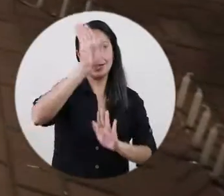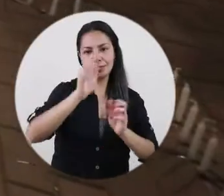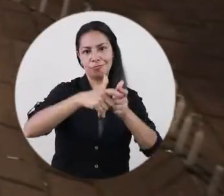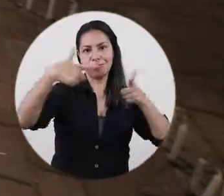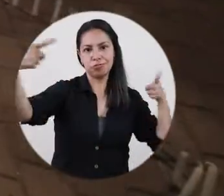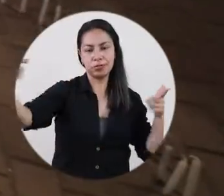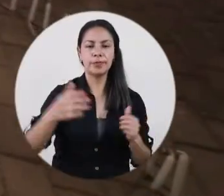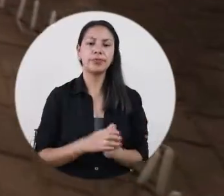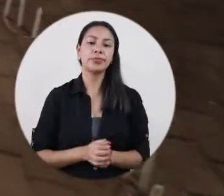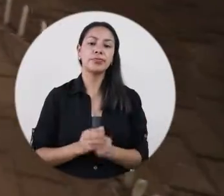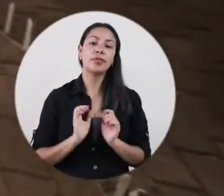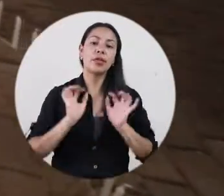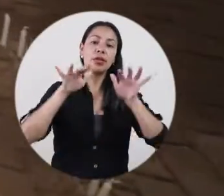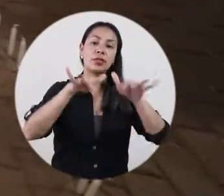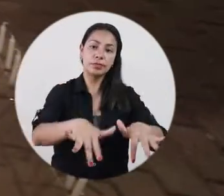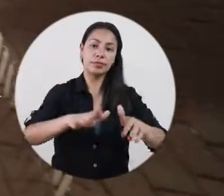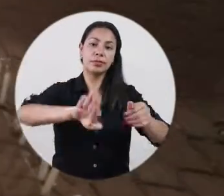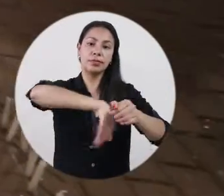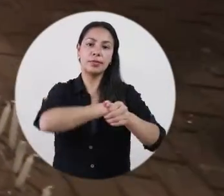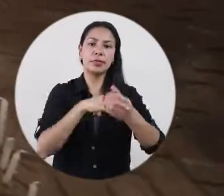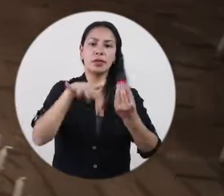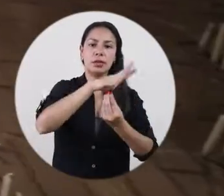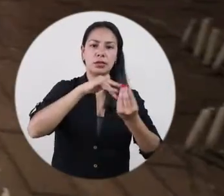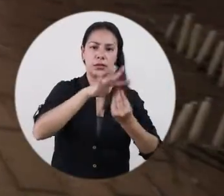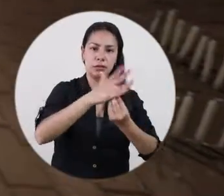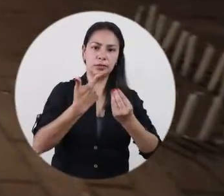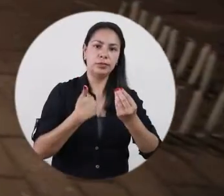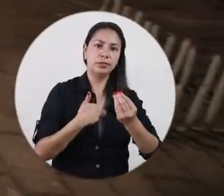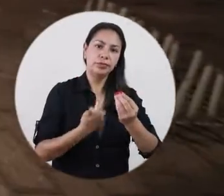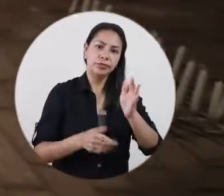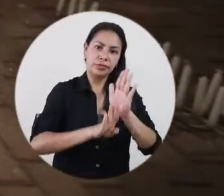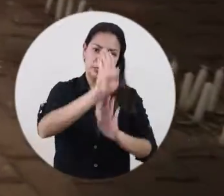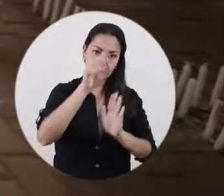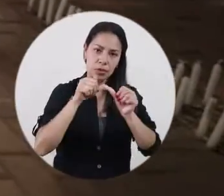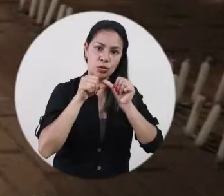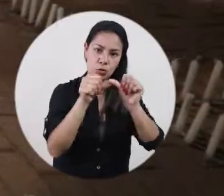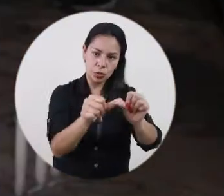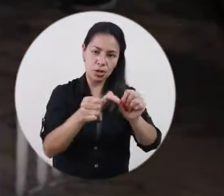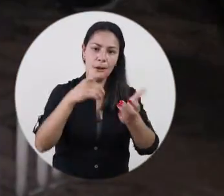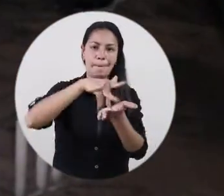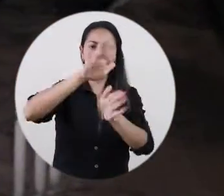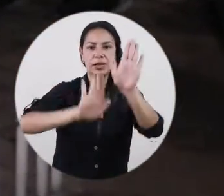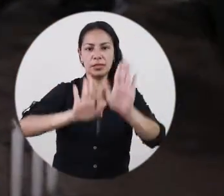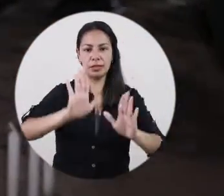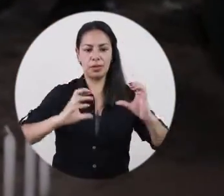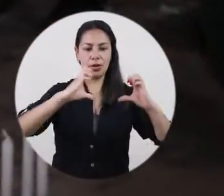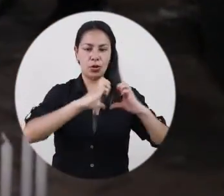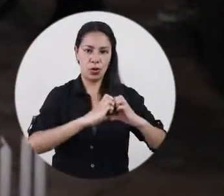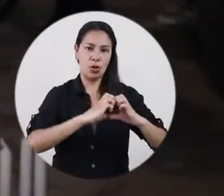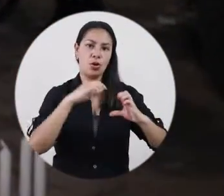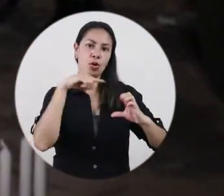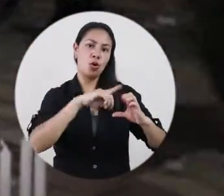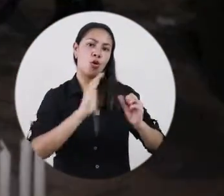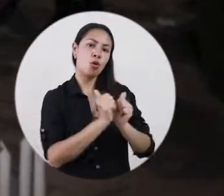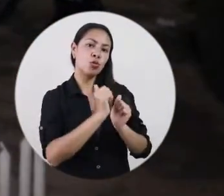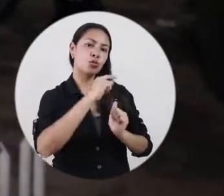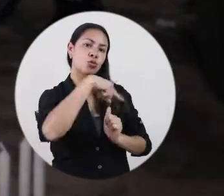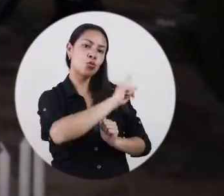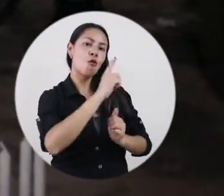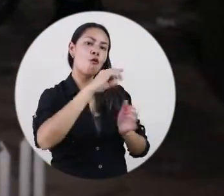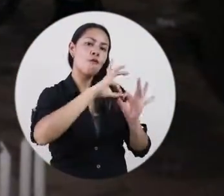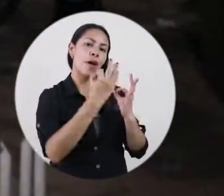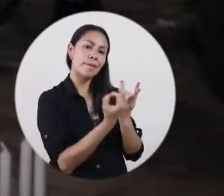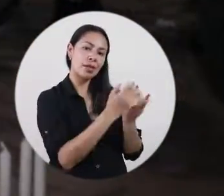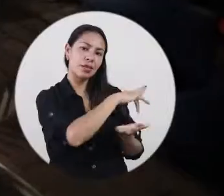crecimiento el evento fue liderado por la secretaria de ambiente y desarrollo sostenible con participación activa del gobernador camilo romero y su familia